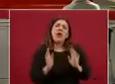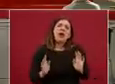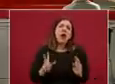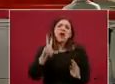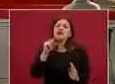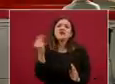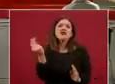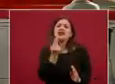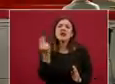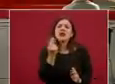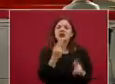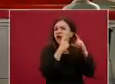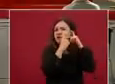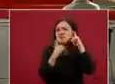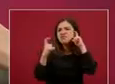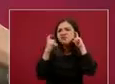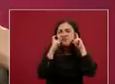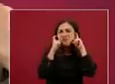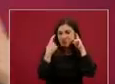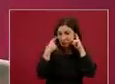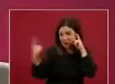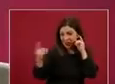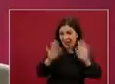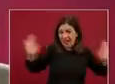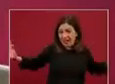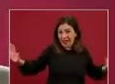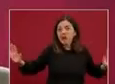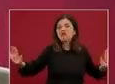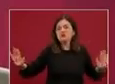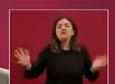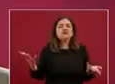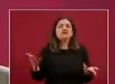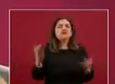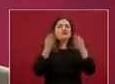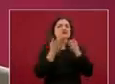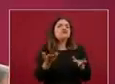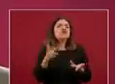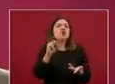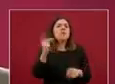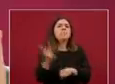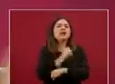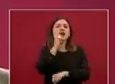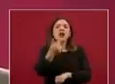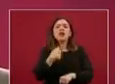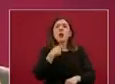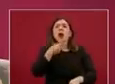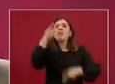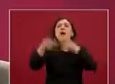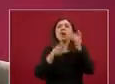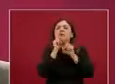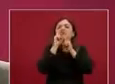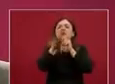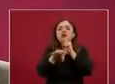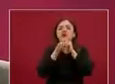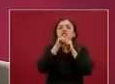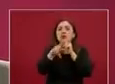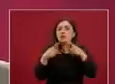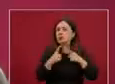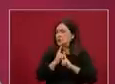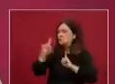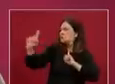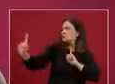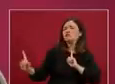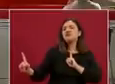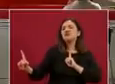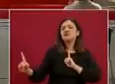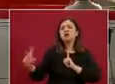no es tan indispensable utilizar el cubrebocas, es casi imposible que mis partículas líquidas les alcancen a ustedes